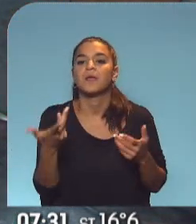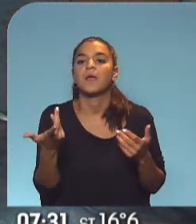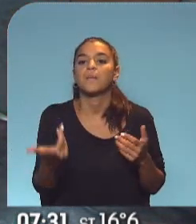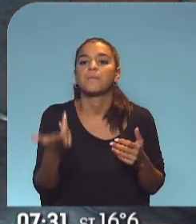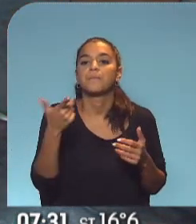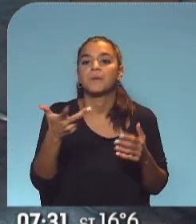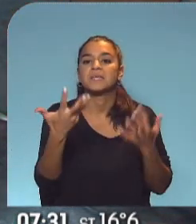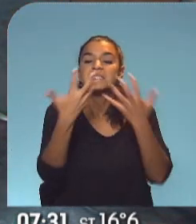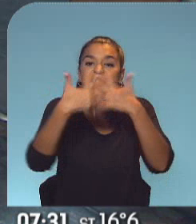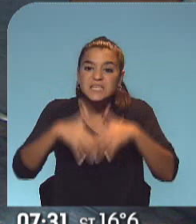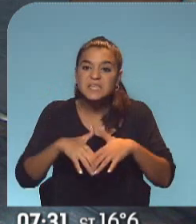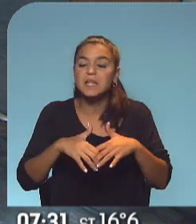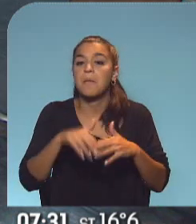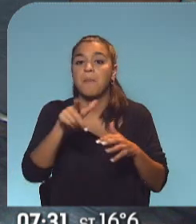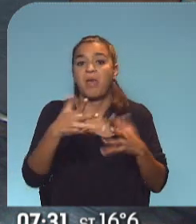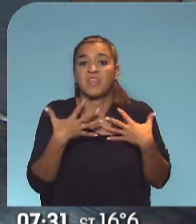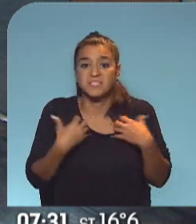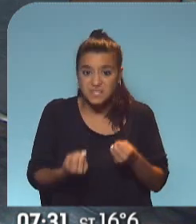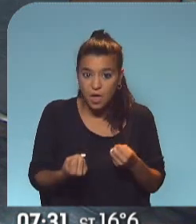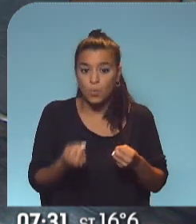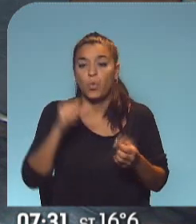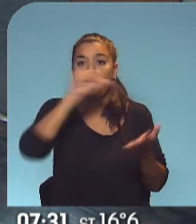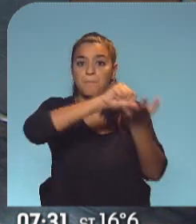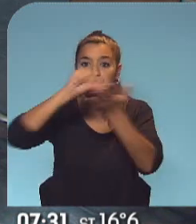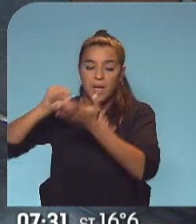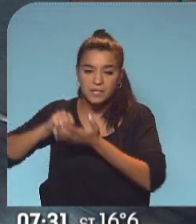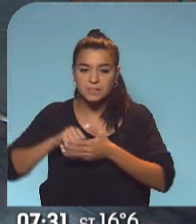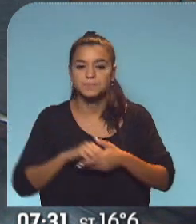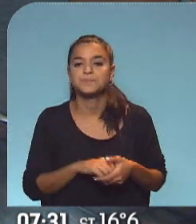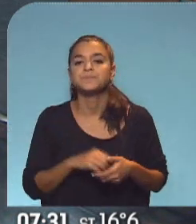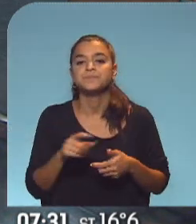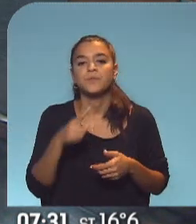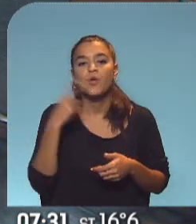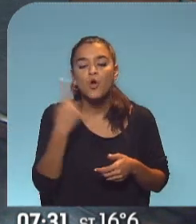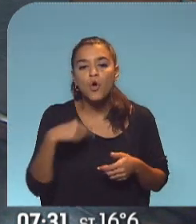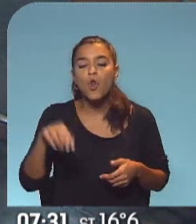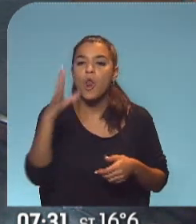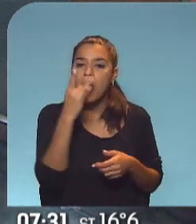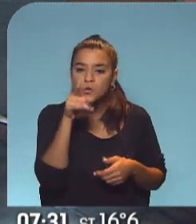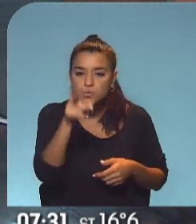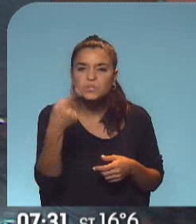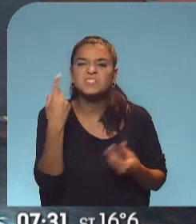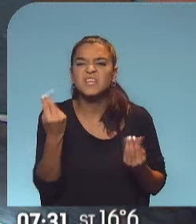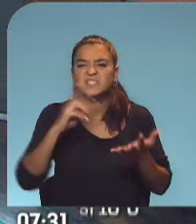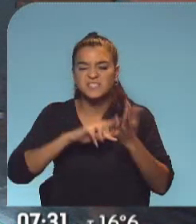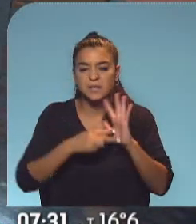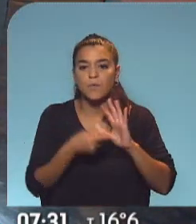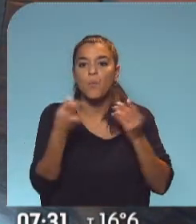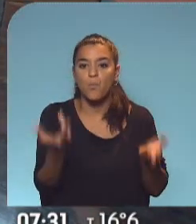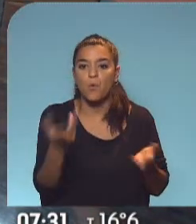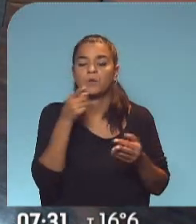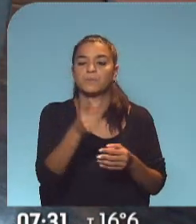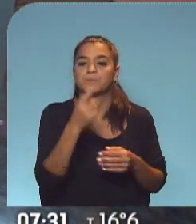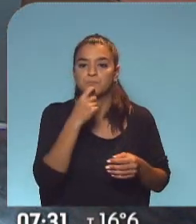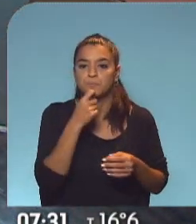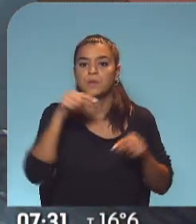del sistema de salud de cada país. Laura, el color turquesa y azul, ¿eso qué significa? Bueno, ese es en el caso, es